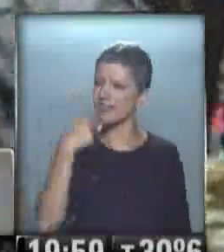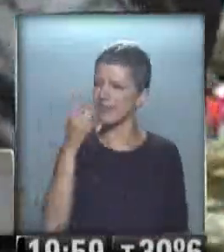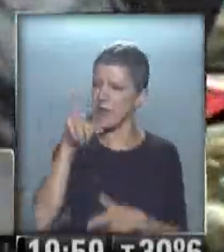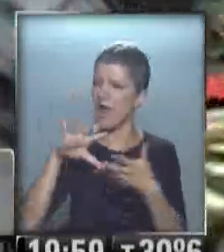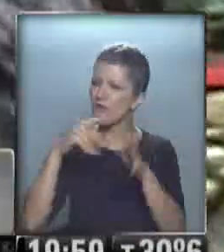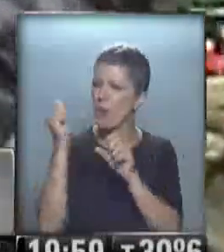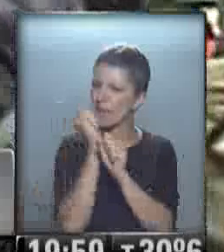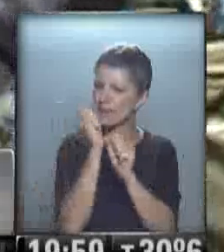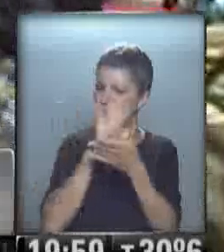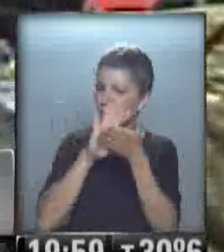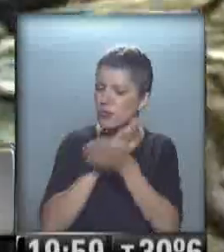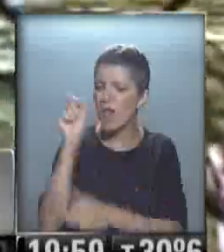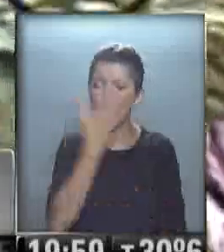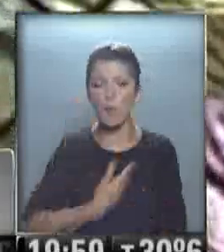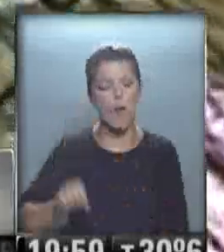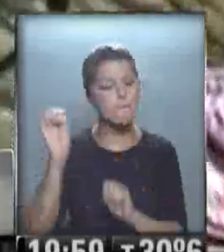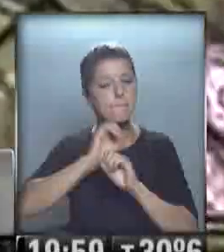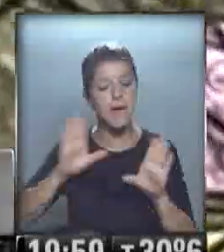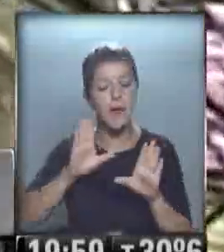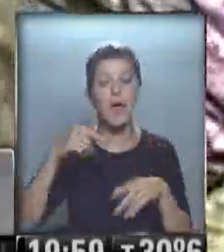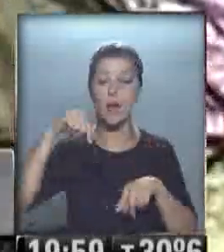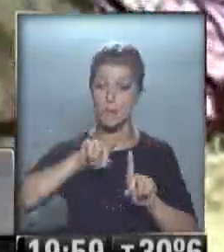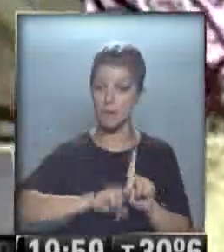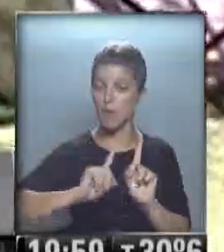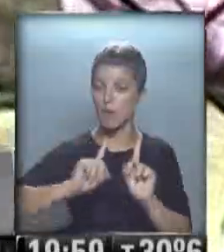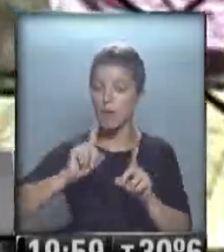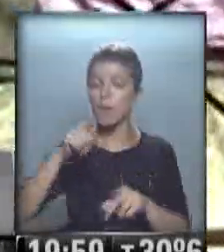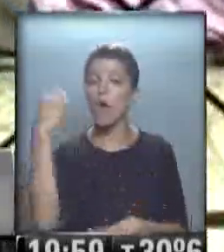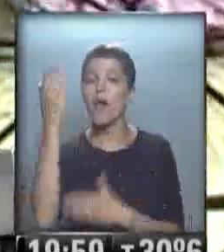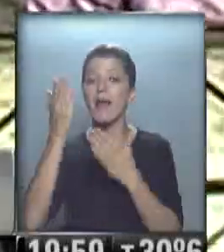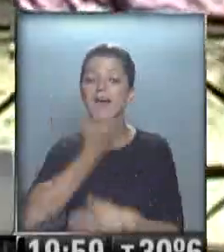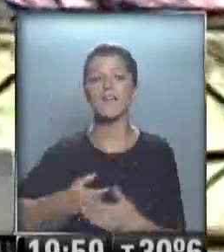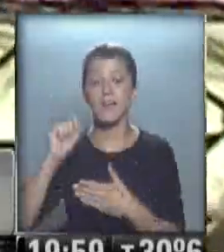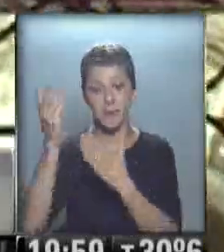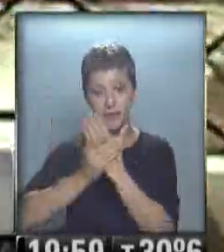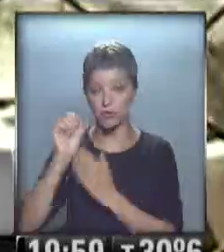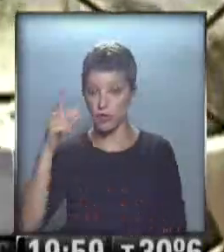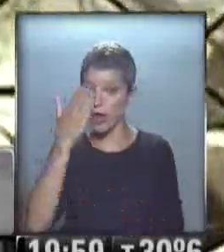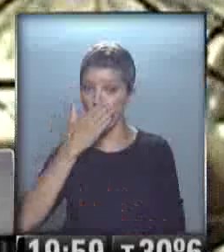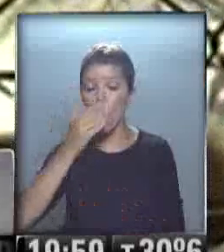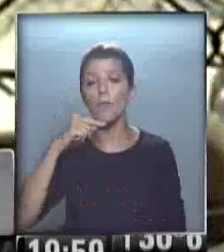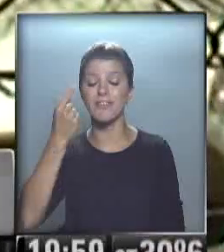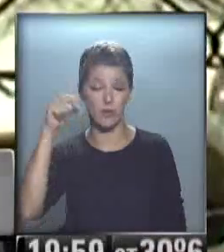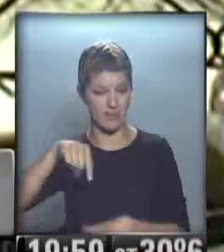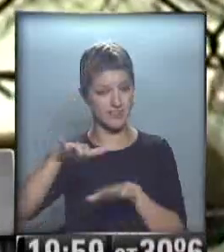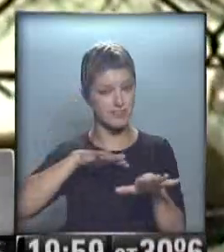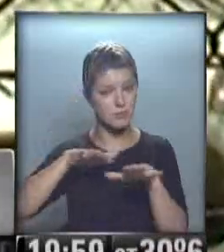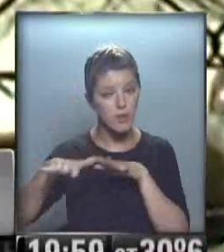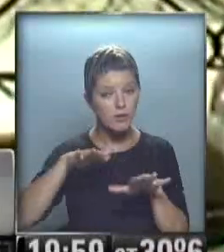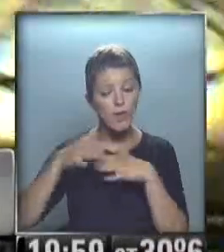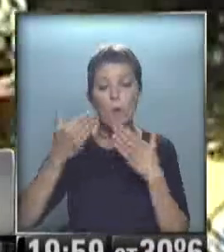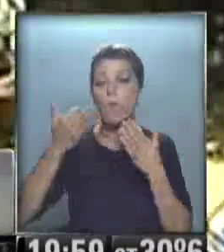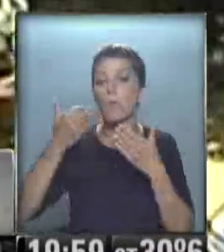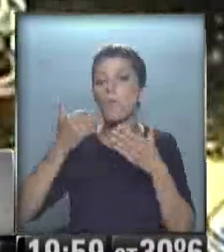gobernador de La Sota. En tanto, el jefe de gabinete de la provincia, Oscar González, indicó que frente a esta situación